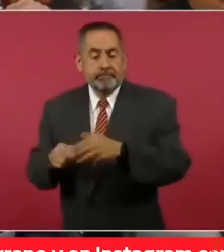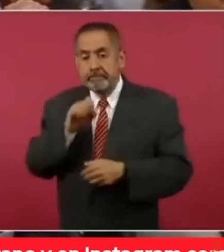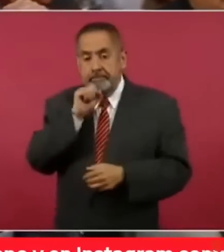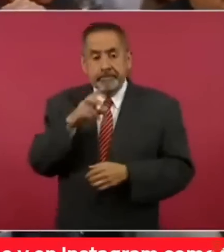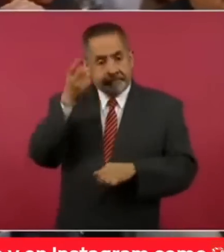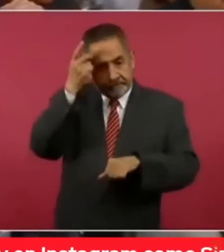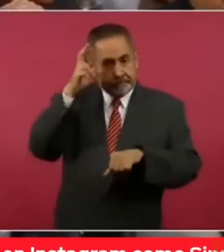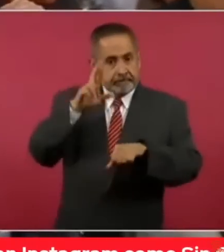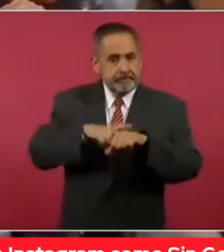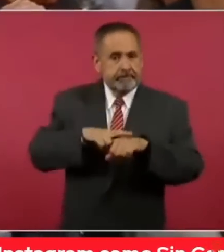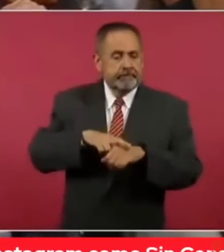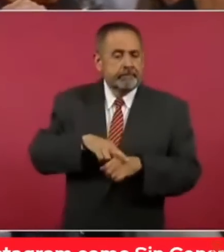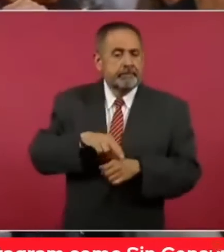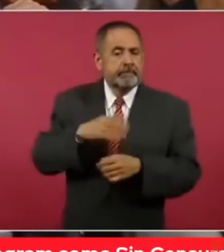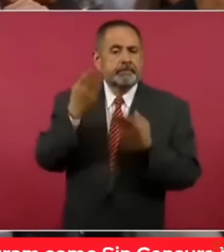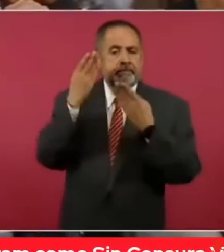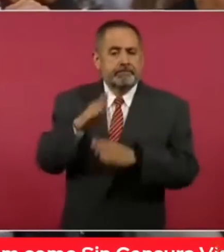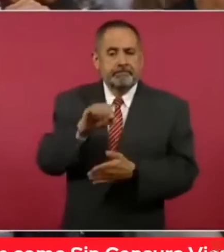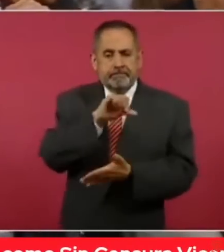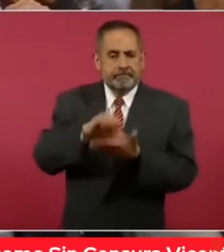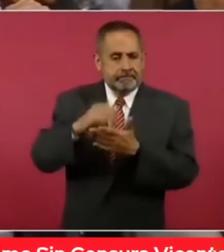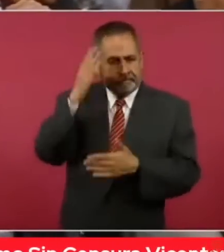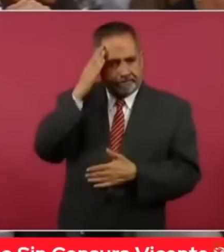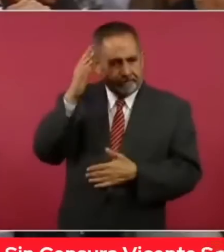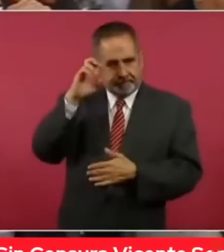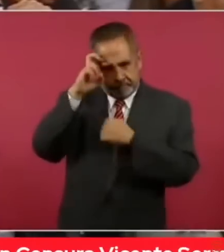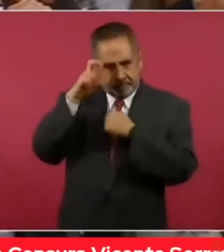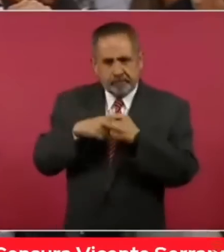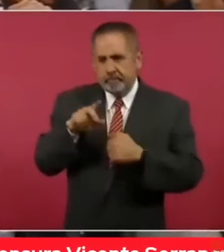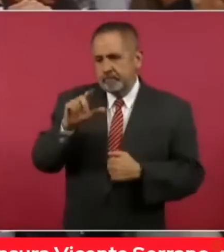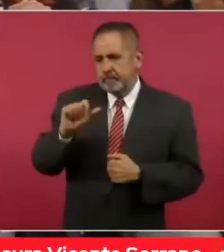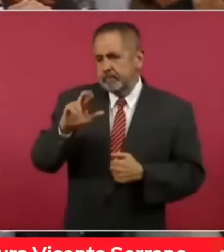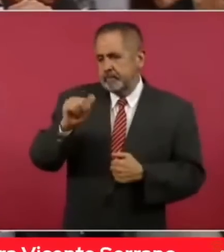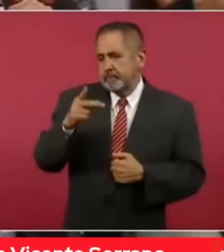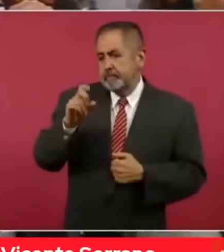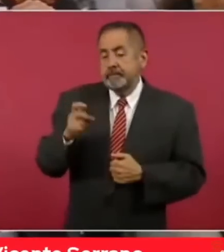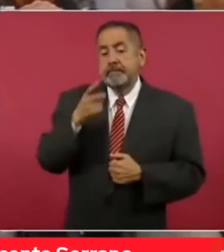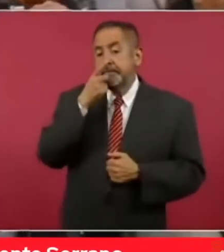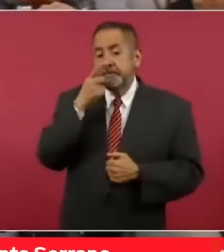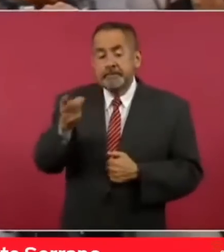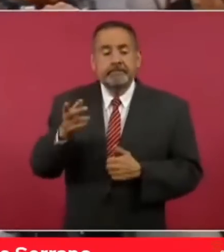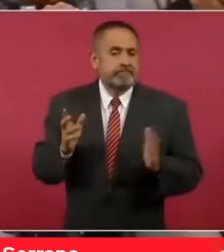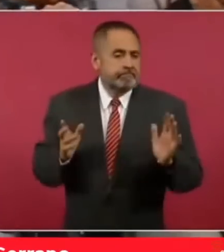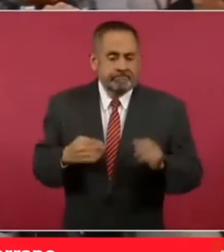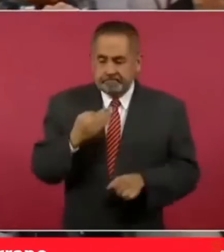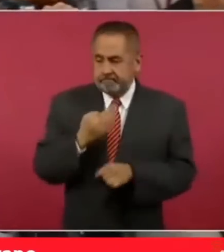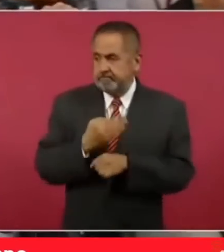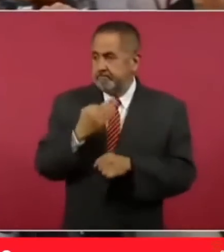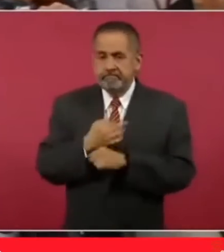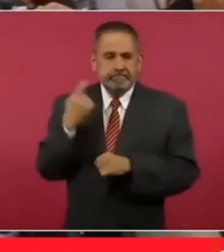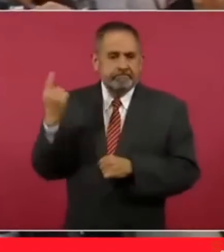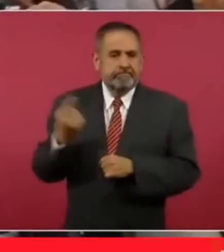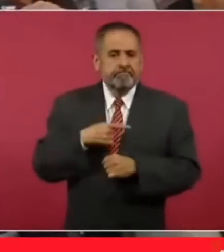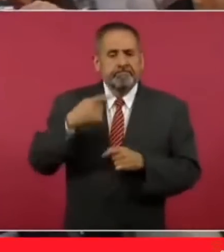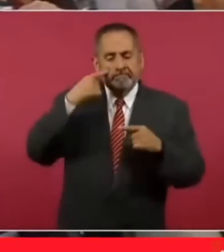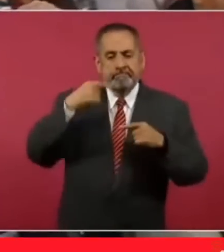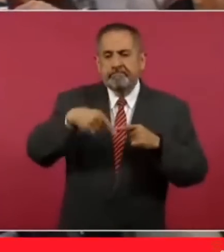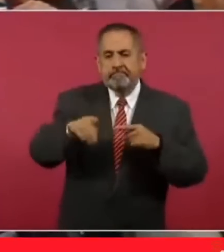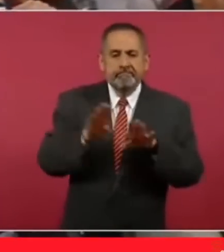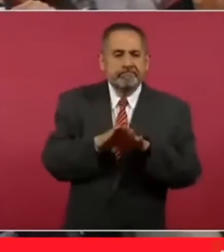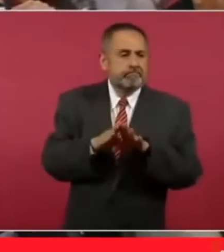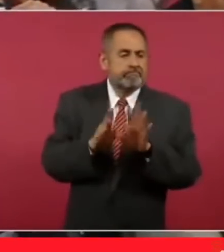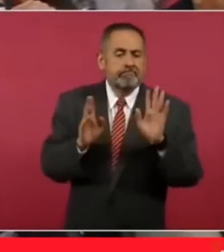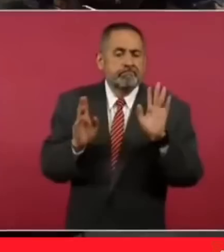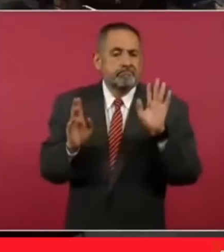directora del Banco Central Europeo, Christine Lagarde, ha declarado recientemente que estamos viviendo en una fragmentación